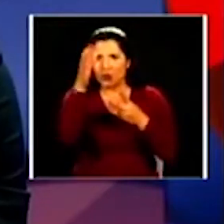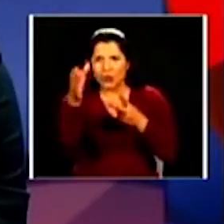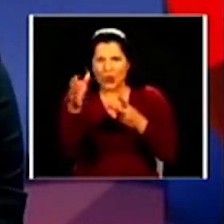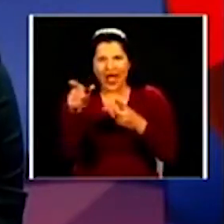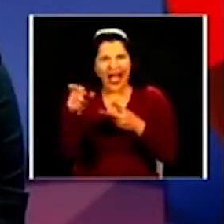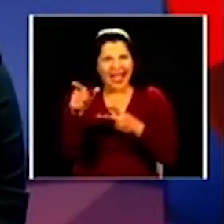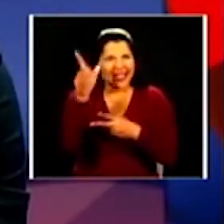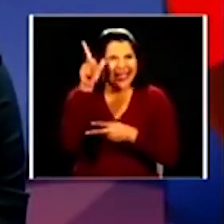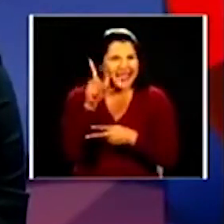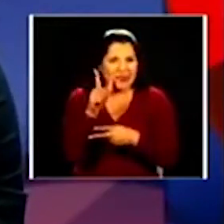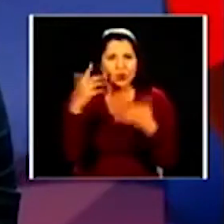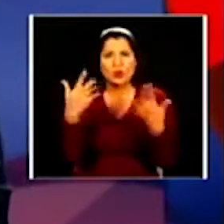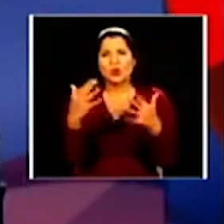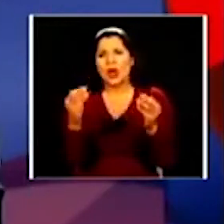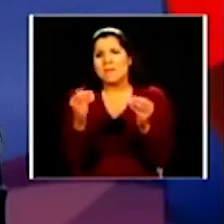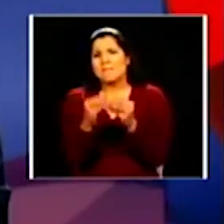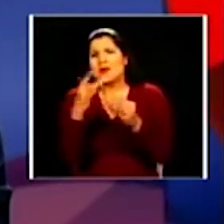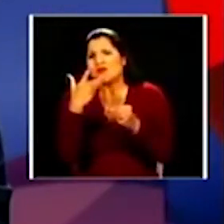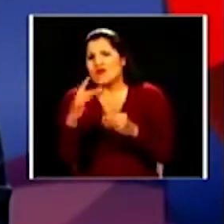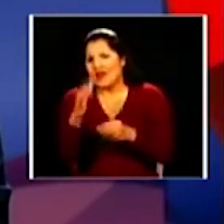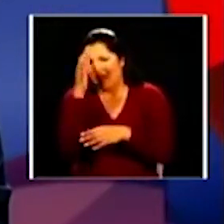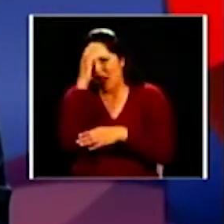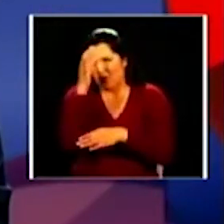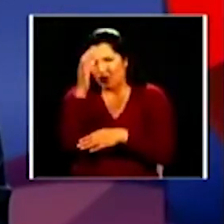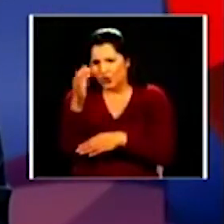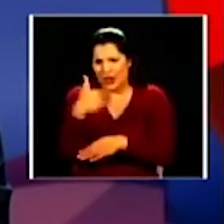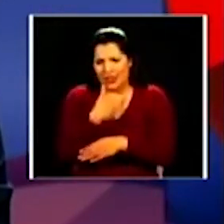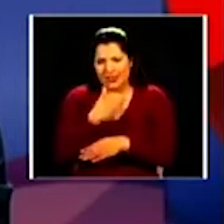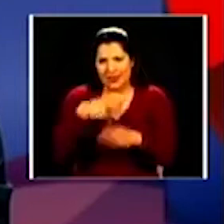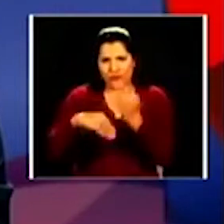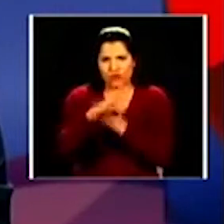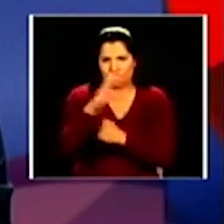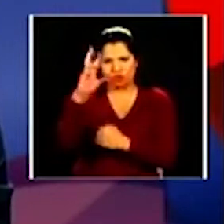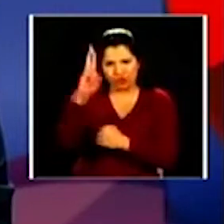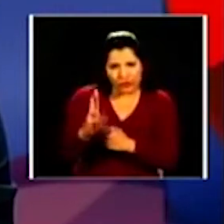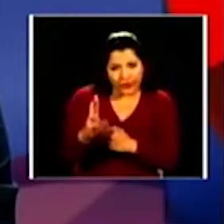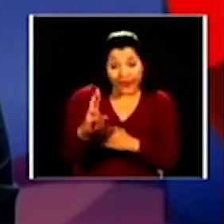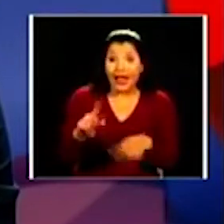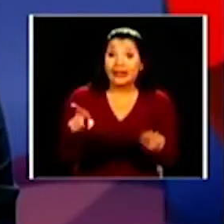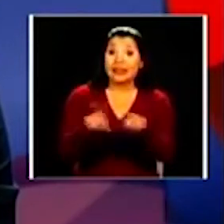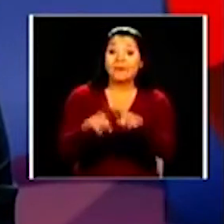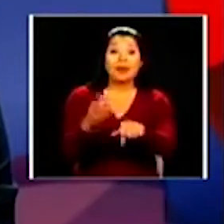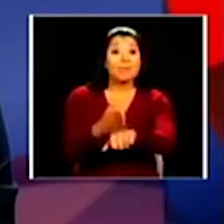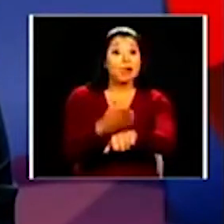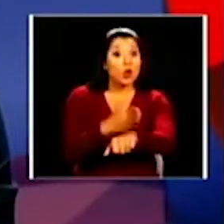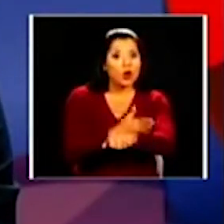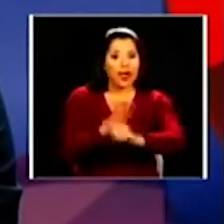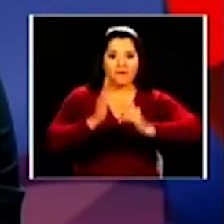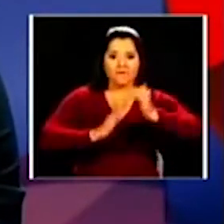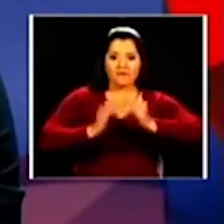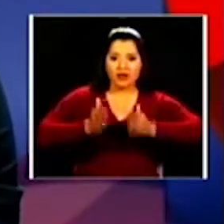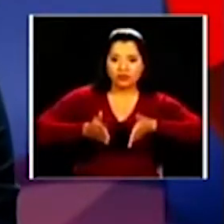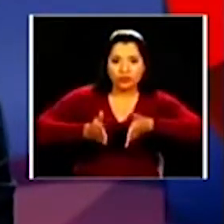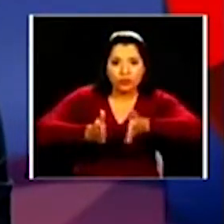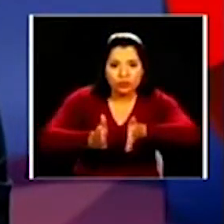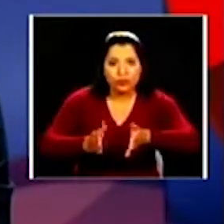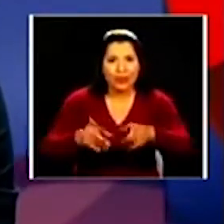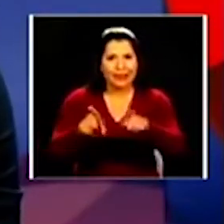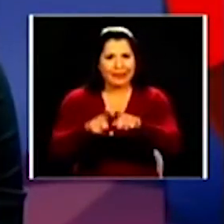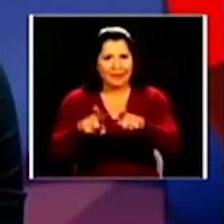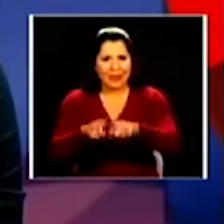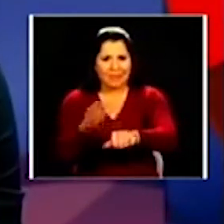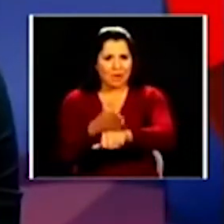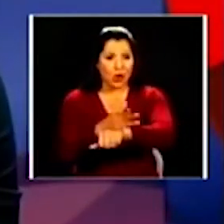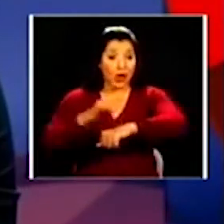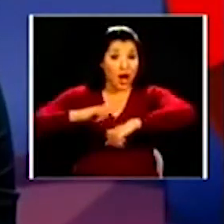más ricas que tenemos en Costa Rica, mejorando también la parte de infraestructura, mejorando el tema del aeropuerto